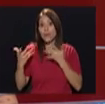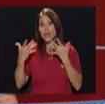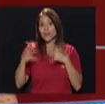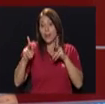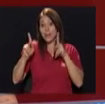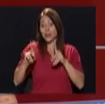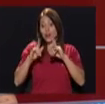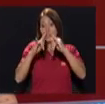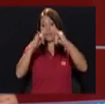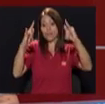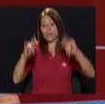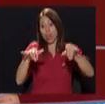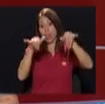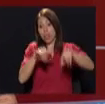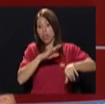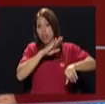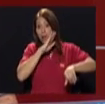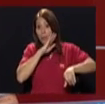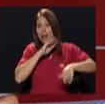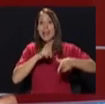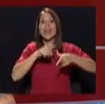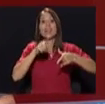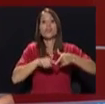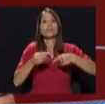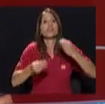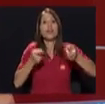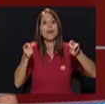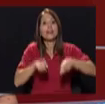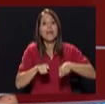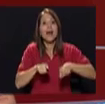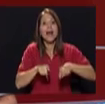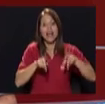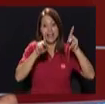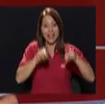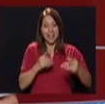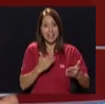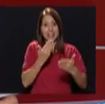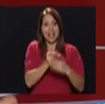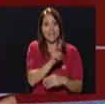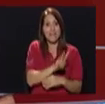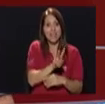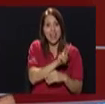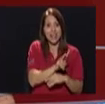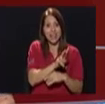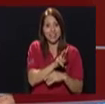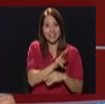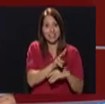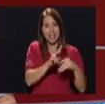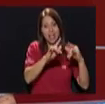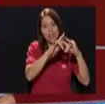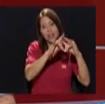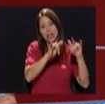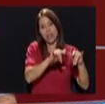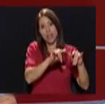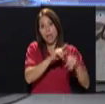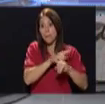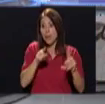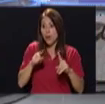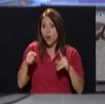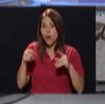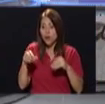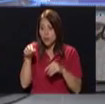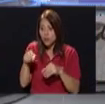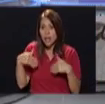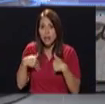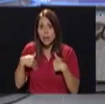a acampar dentro del parque, entonces, ¿qué pasaba? La gente llegaba con sus tiendas de campaña el viernes y los mapaches que habían estado moviéndose en el bosque